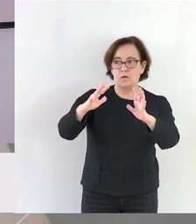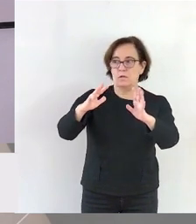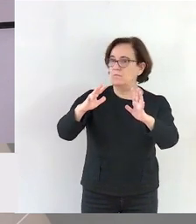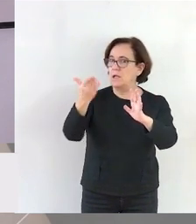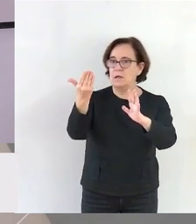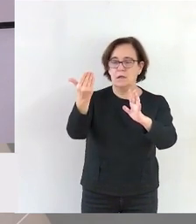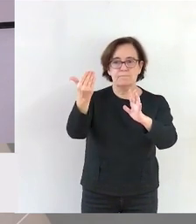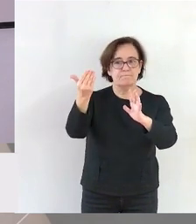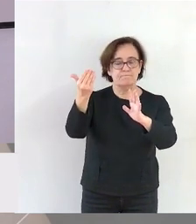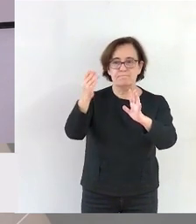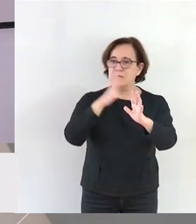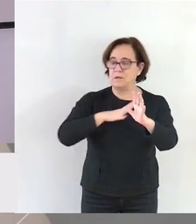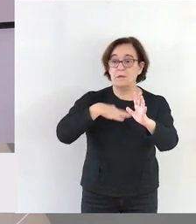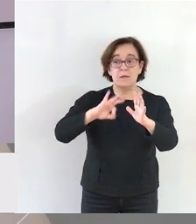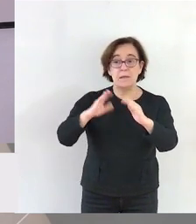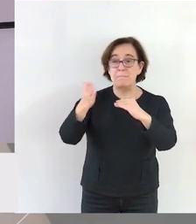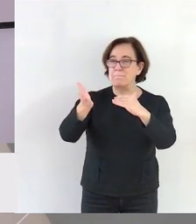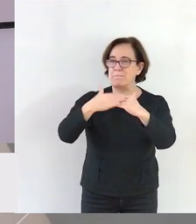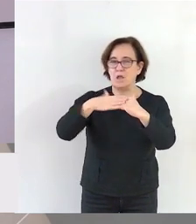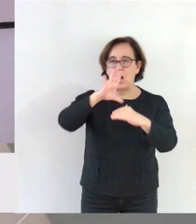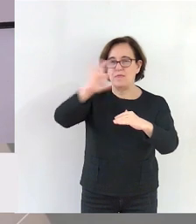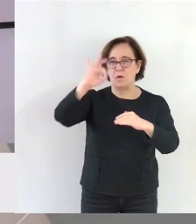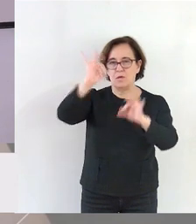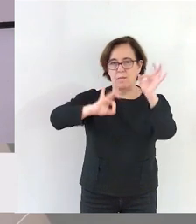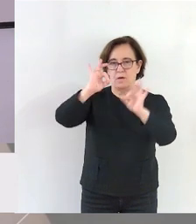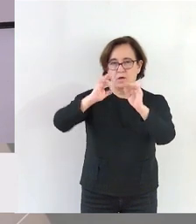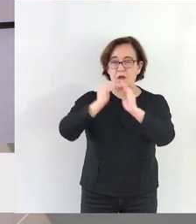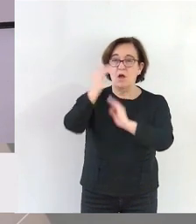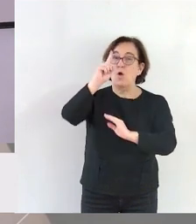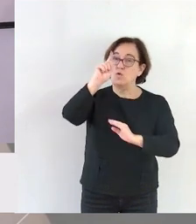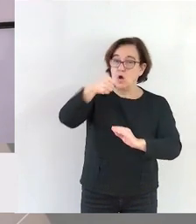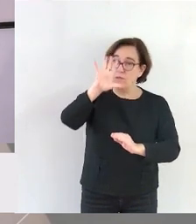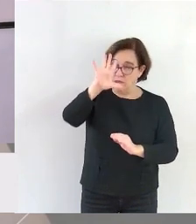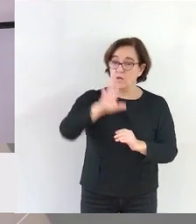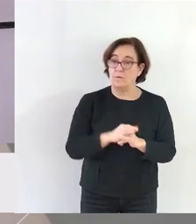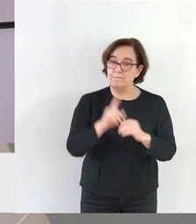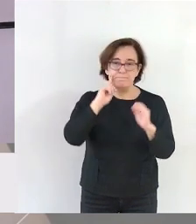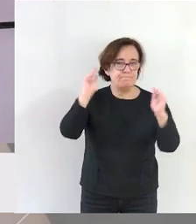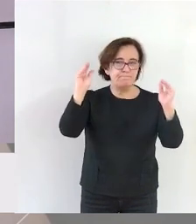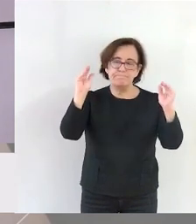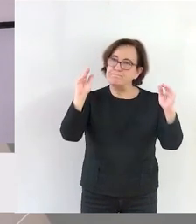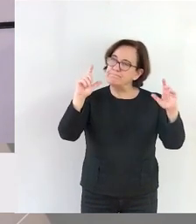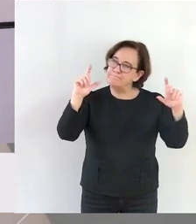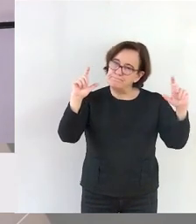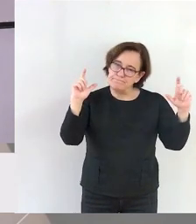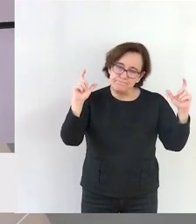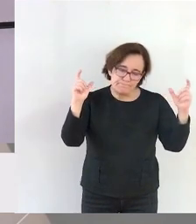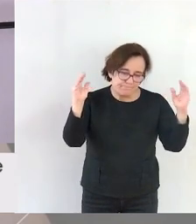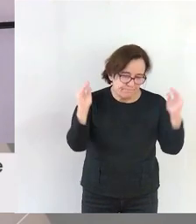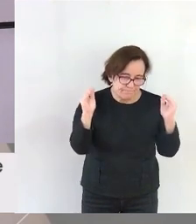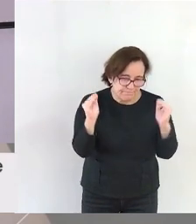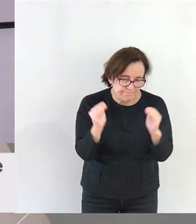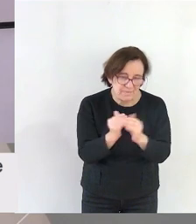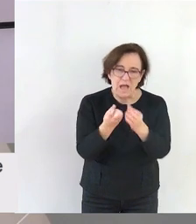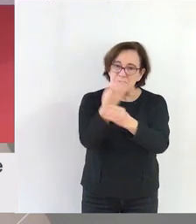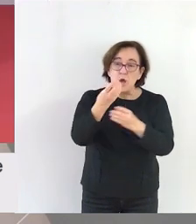tener una probabilidad de al menos 50% de no pasarnos de 1.5 Así es que disminuir emisiones mucho y